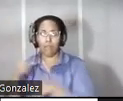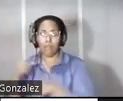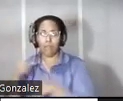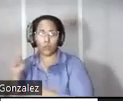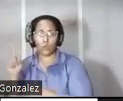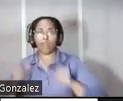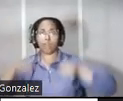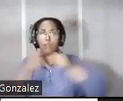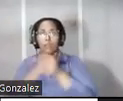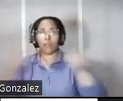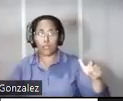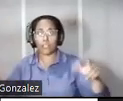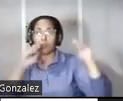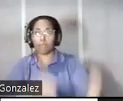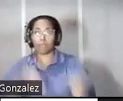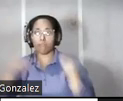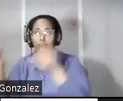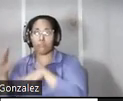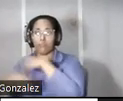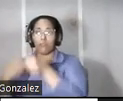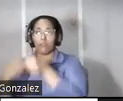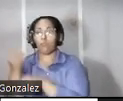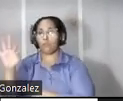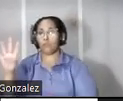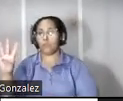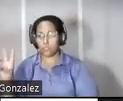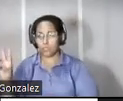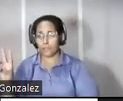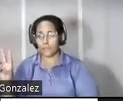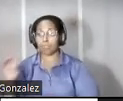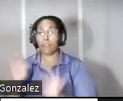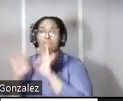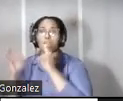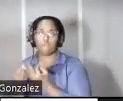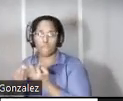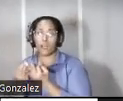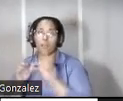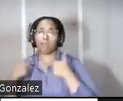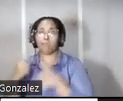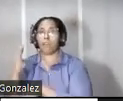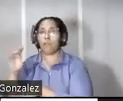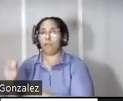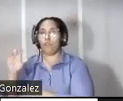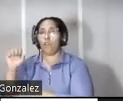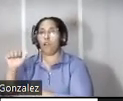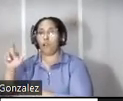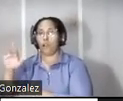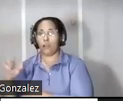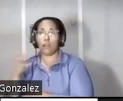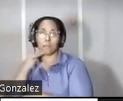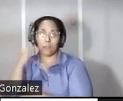Se mudaron en algún momento y en el 46 la familia residía en el barrio Arenas de